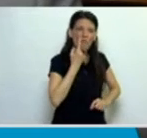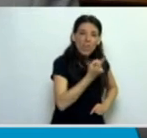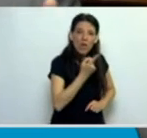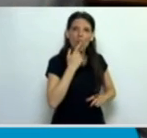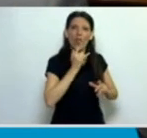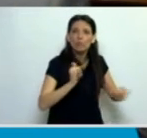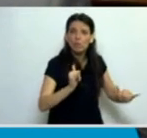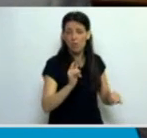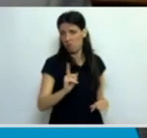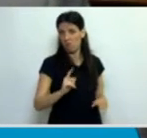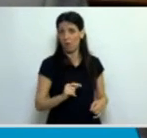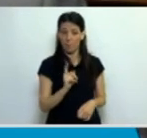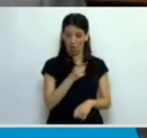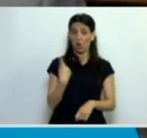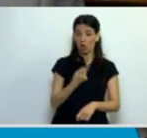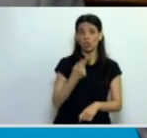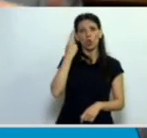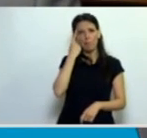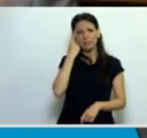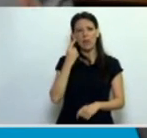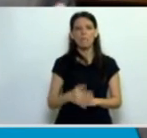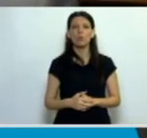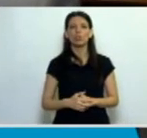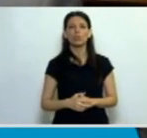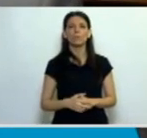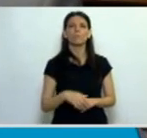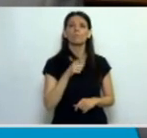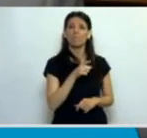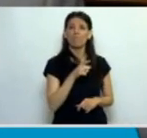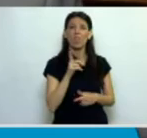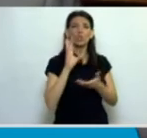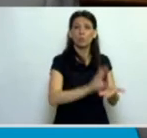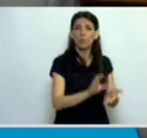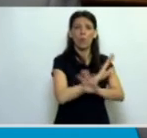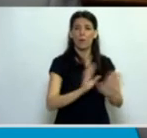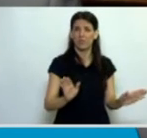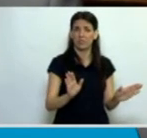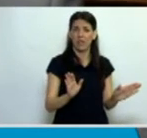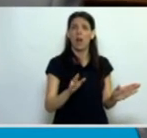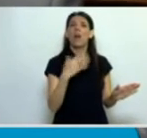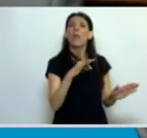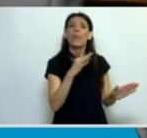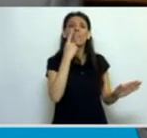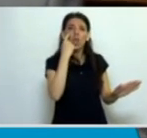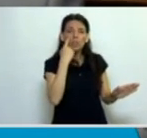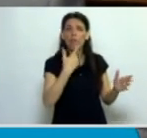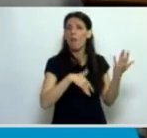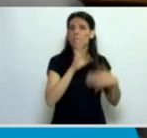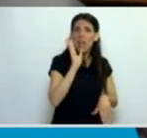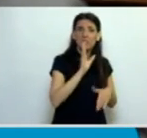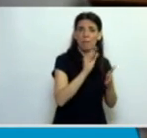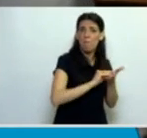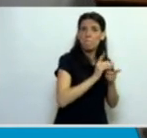que dejar de subsidiar a estas empresas y estatizarlas bajo el control de los trabajadores y los usuarios. No